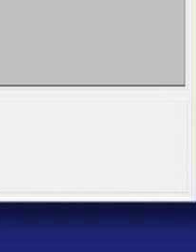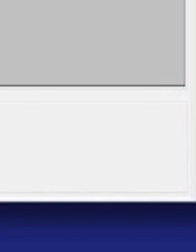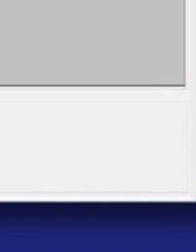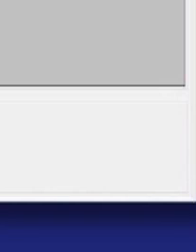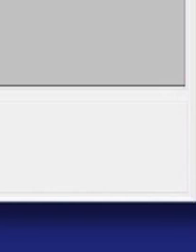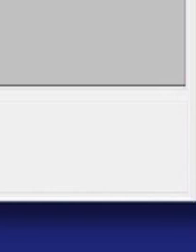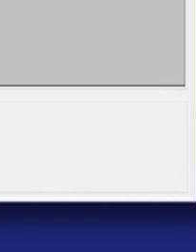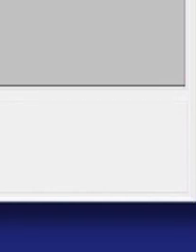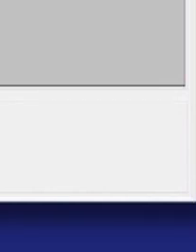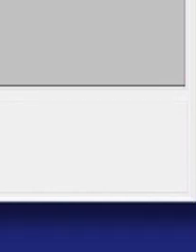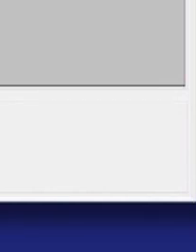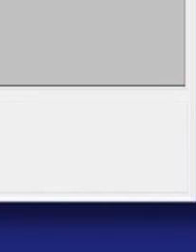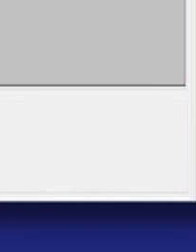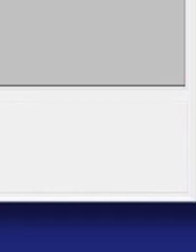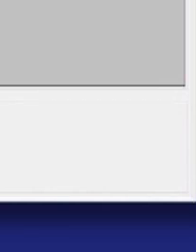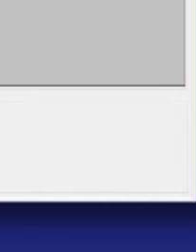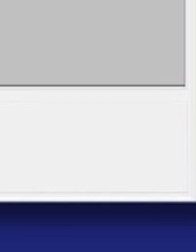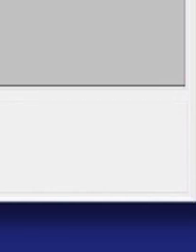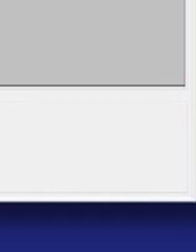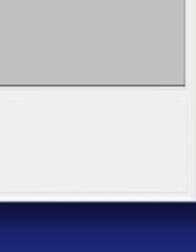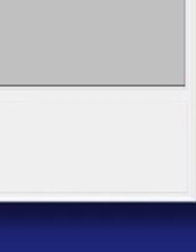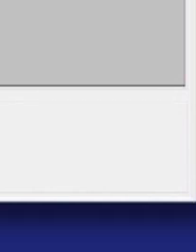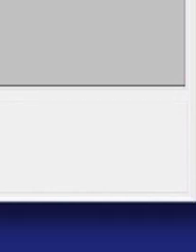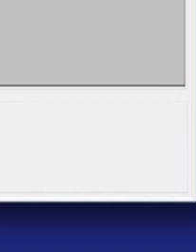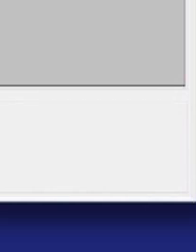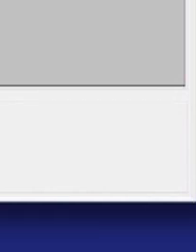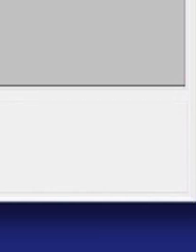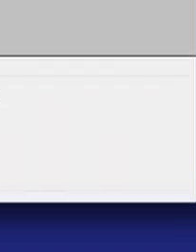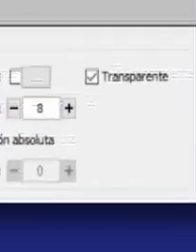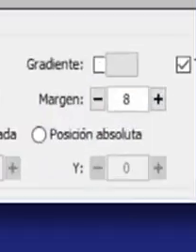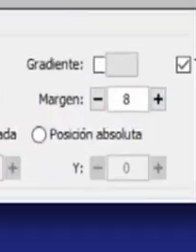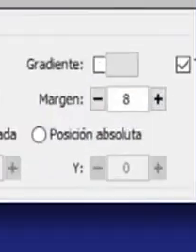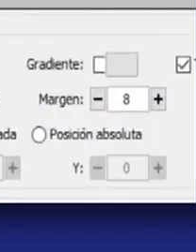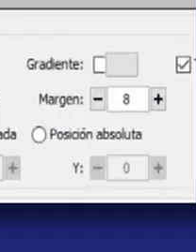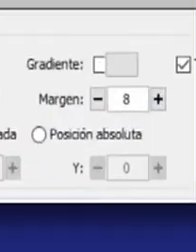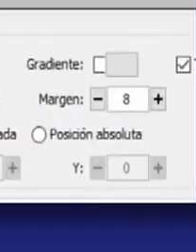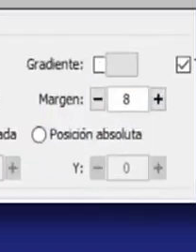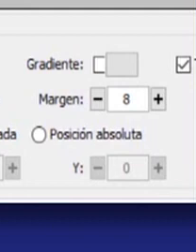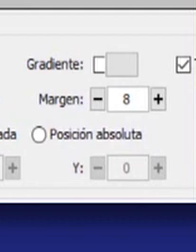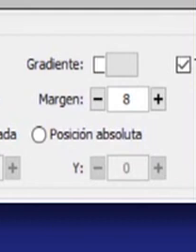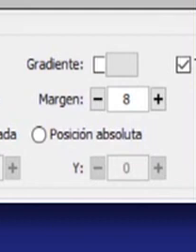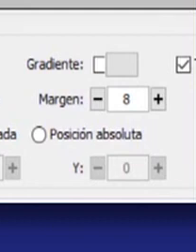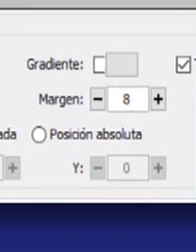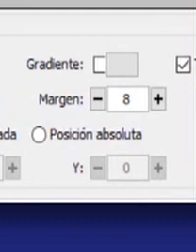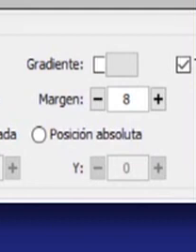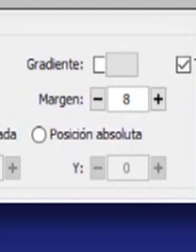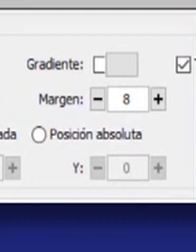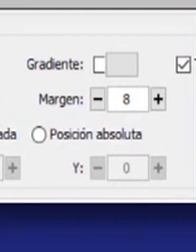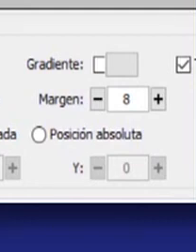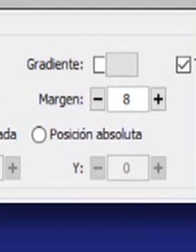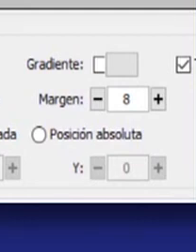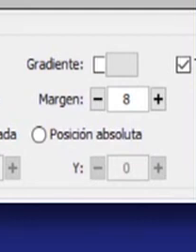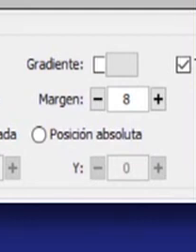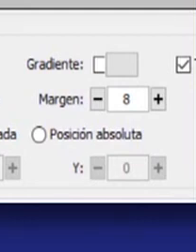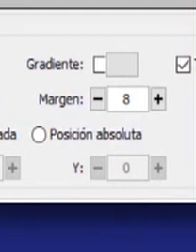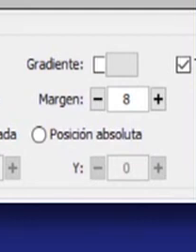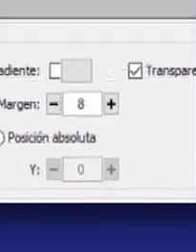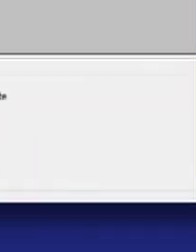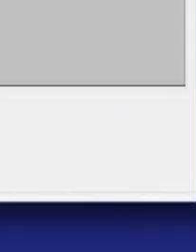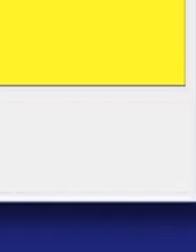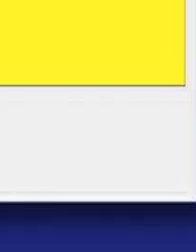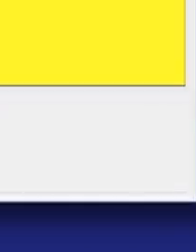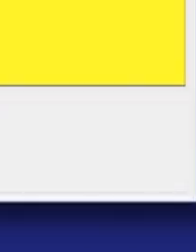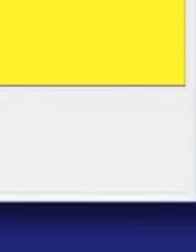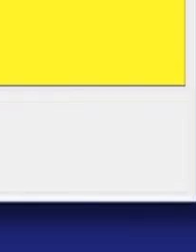en el submenú ubicado en la parte de debajo del área de trabajo, pudiendo dar colores distintos a la ventana principal y a la ventana de juego.